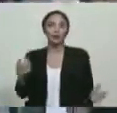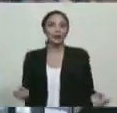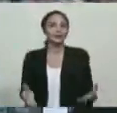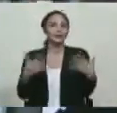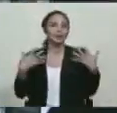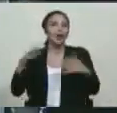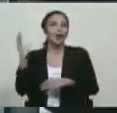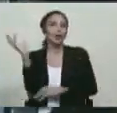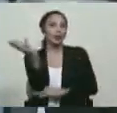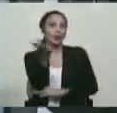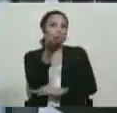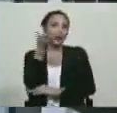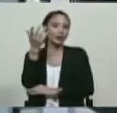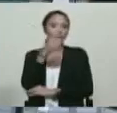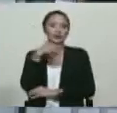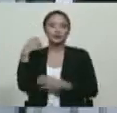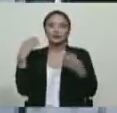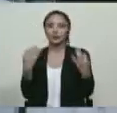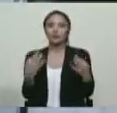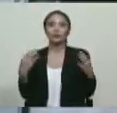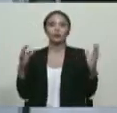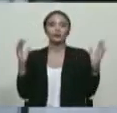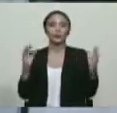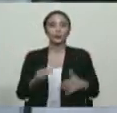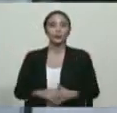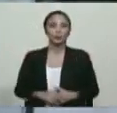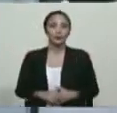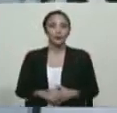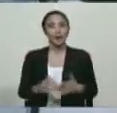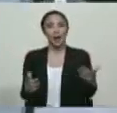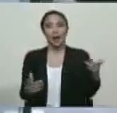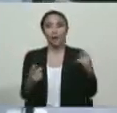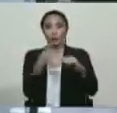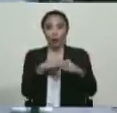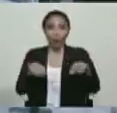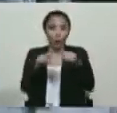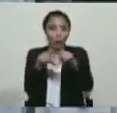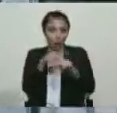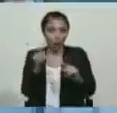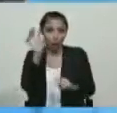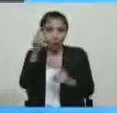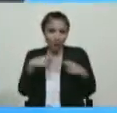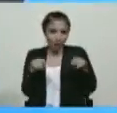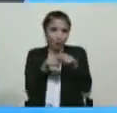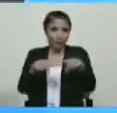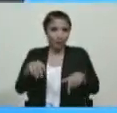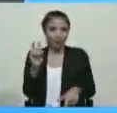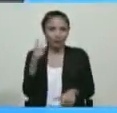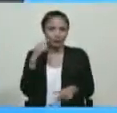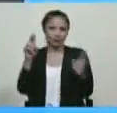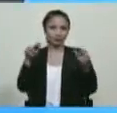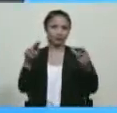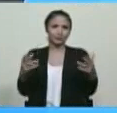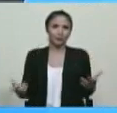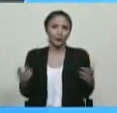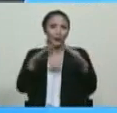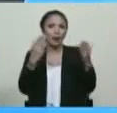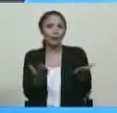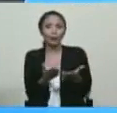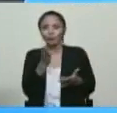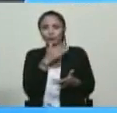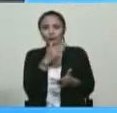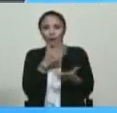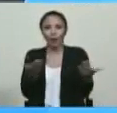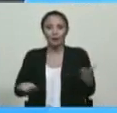riqueza natural, yo diría poco vista en el mundo. Y allí, bueno, está el